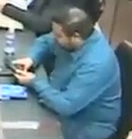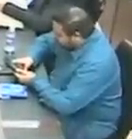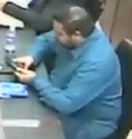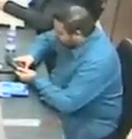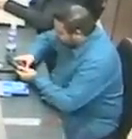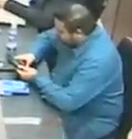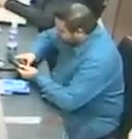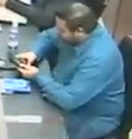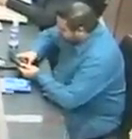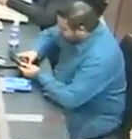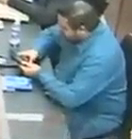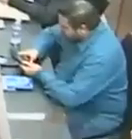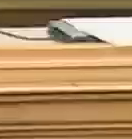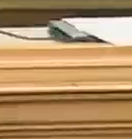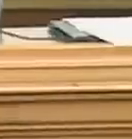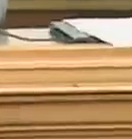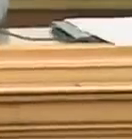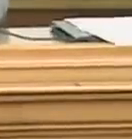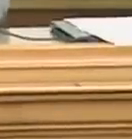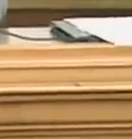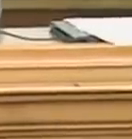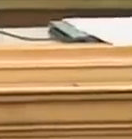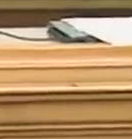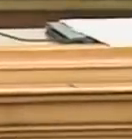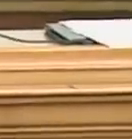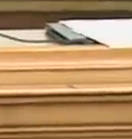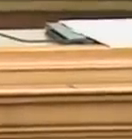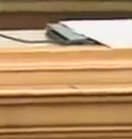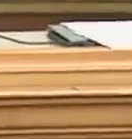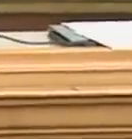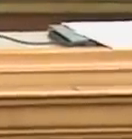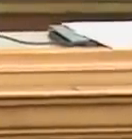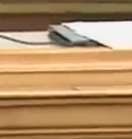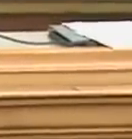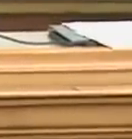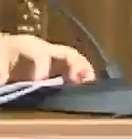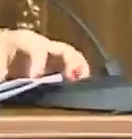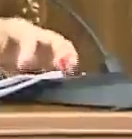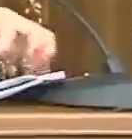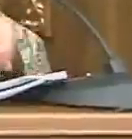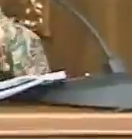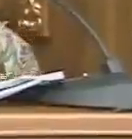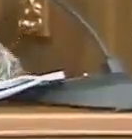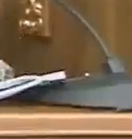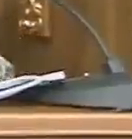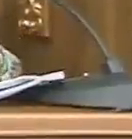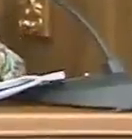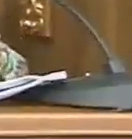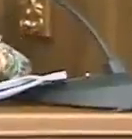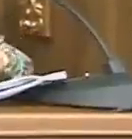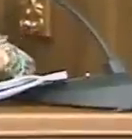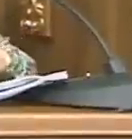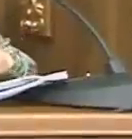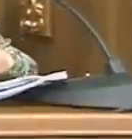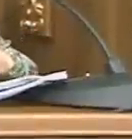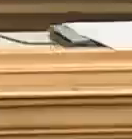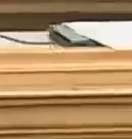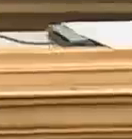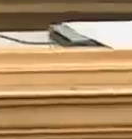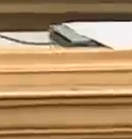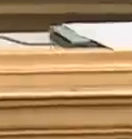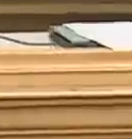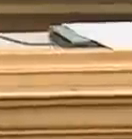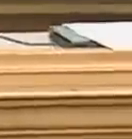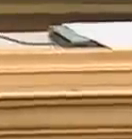Ciudadana secretaria, sírvase a informar si hay quórum. Hay quórum, ciudadano presidente. Se abre